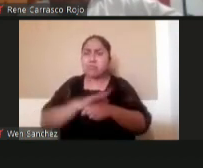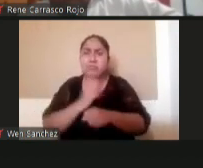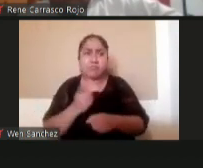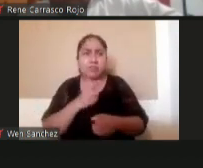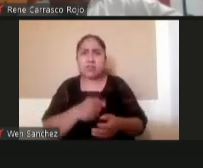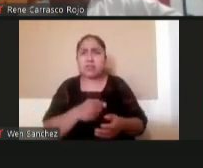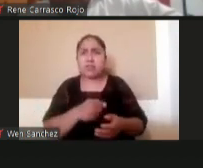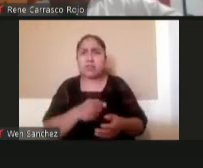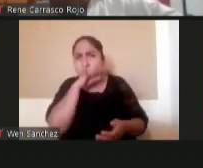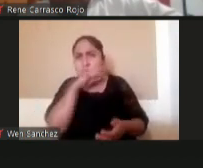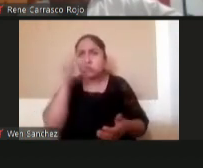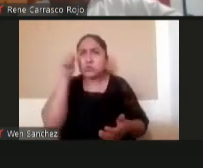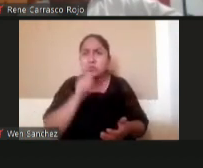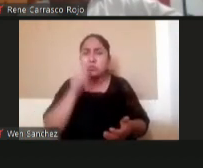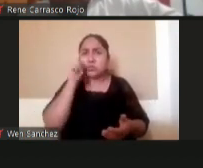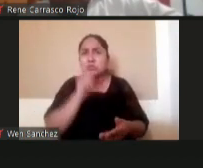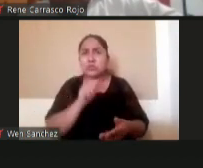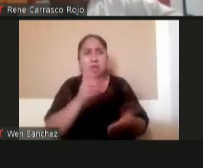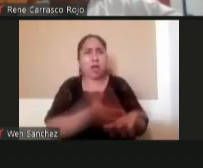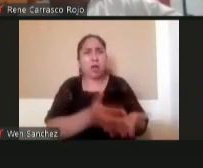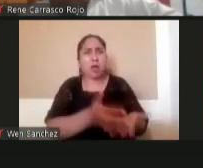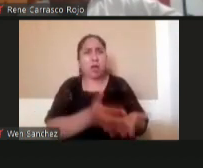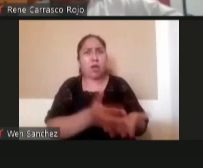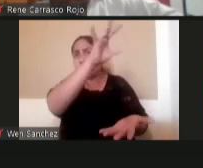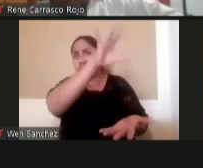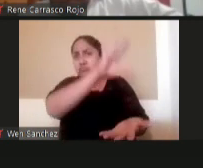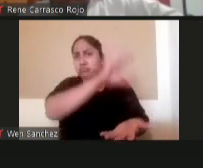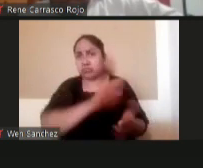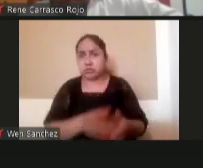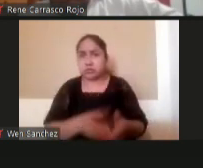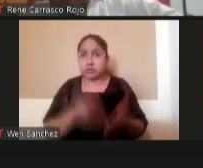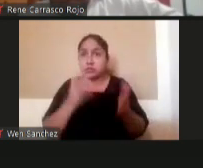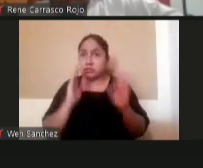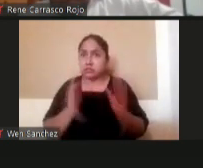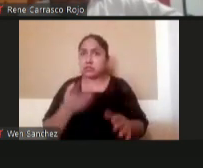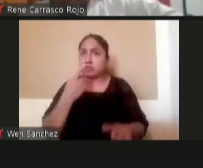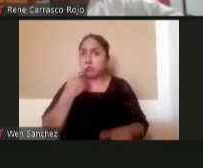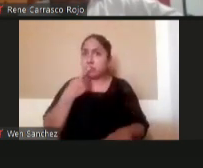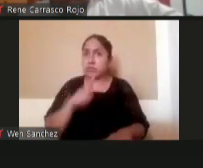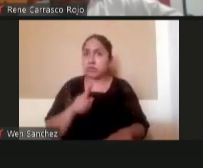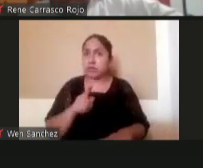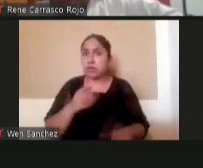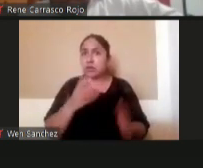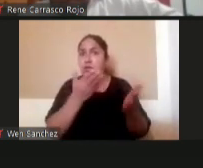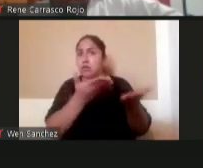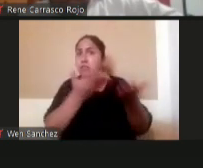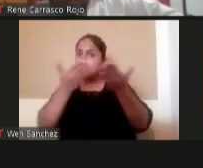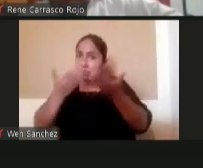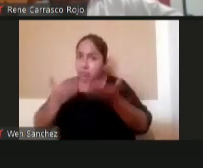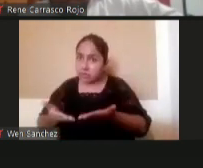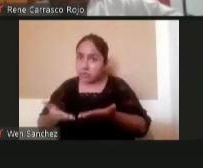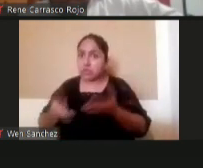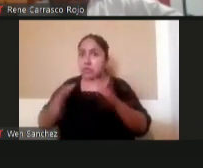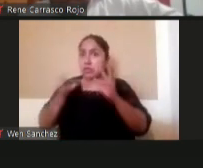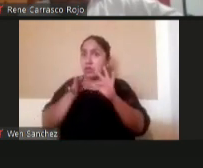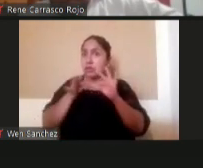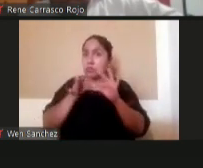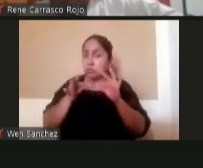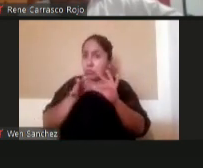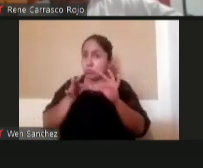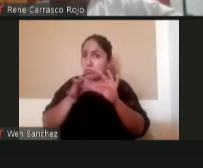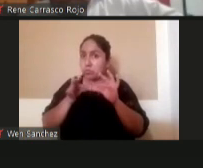Lo llevamos a Cabildo. La totalidad de los miembros del mismo